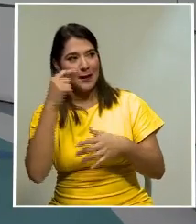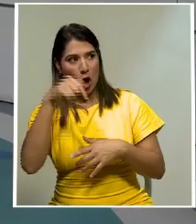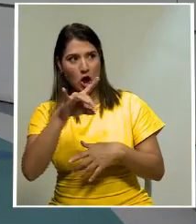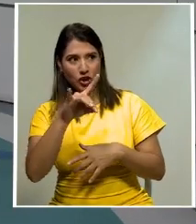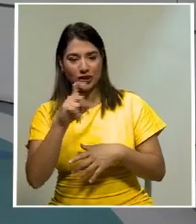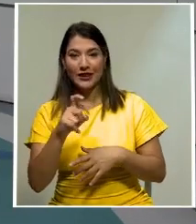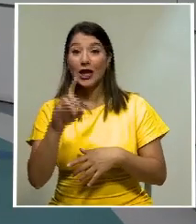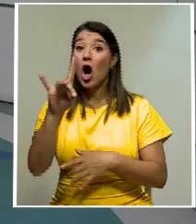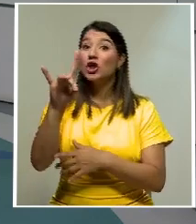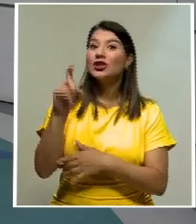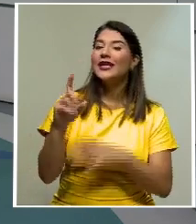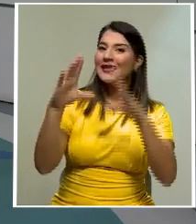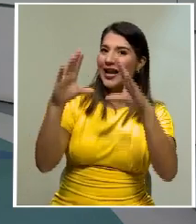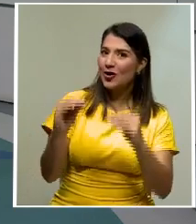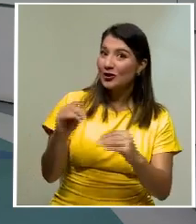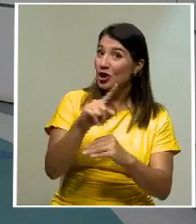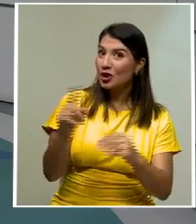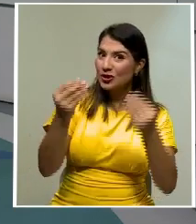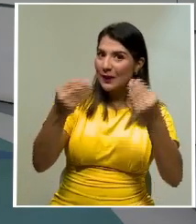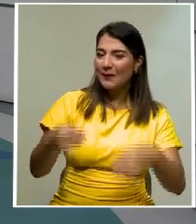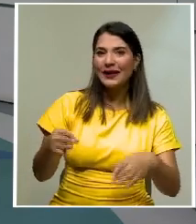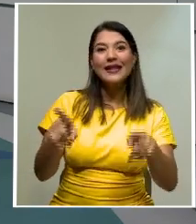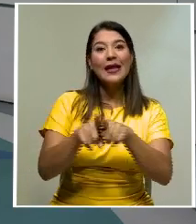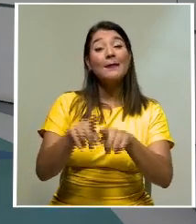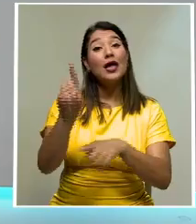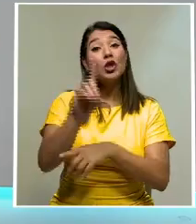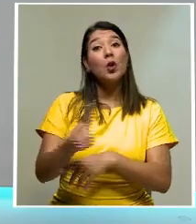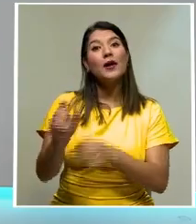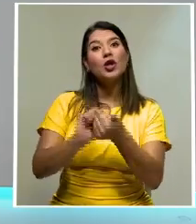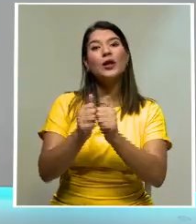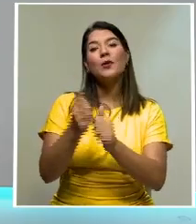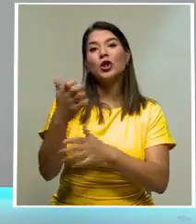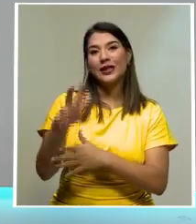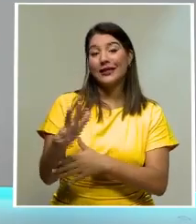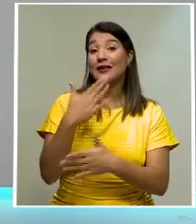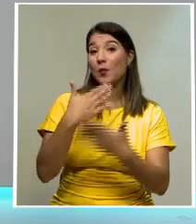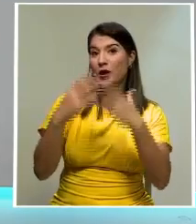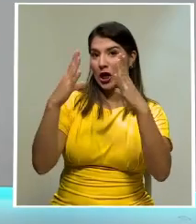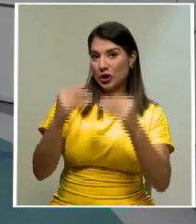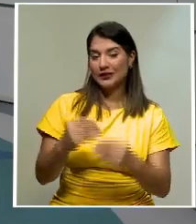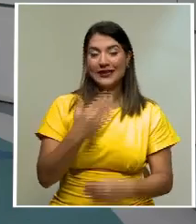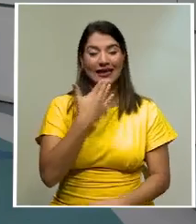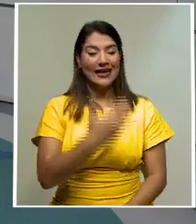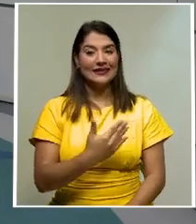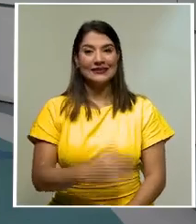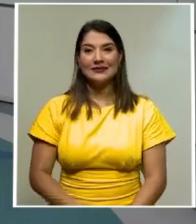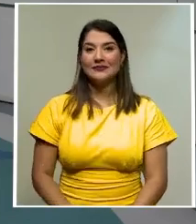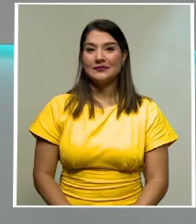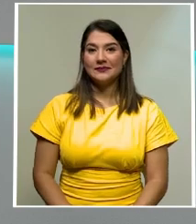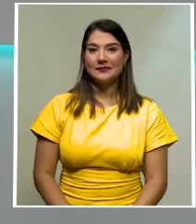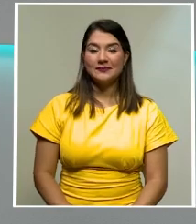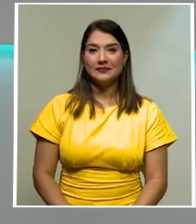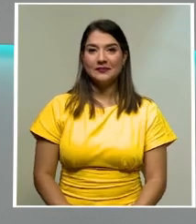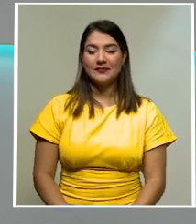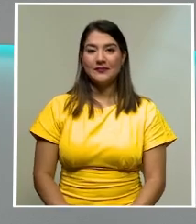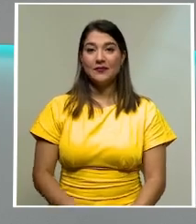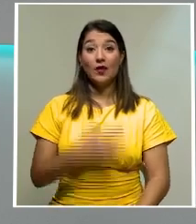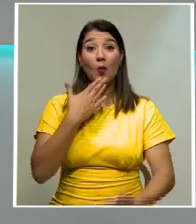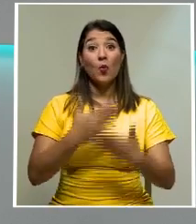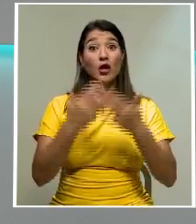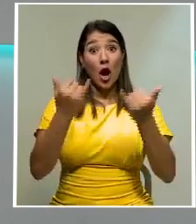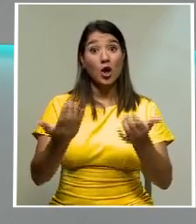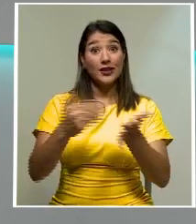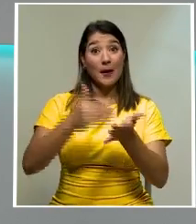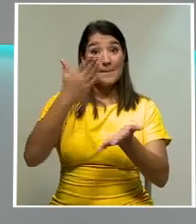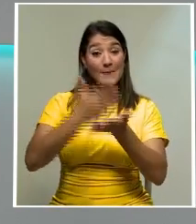8:30. 8:30 de la noche para que no se lo pierda, y también el domingo en Deportivas del 13. Muy buenas noches, Eisel. Gracias, Andrea. Buenas noches. Bueno, y vamos a hacer una